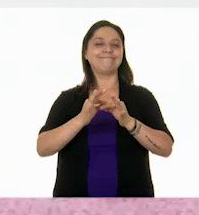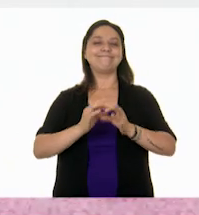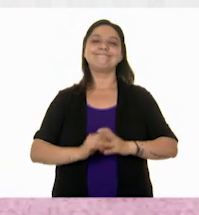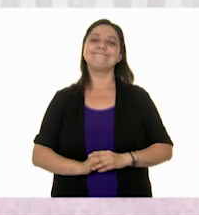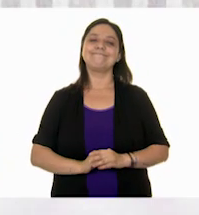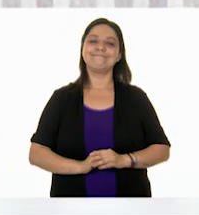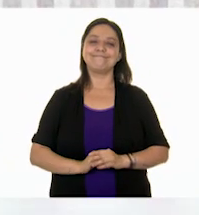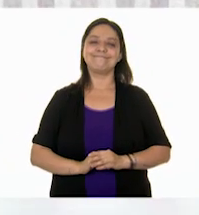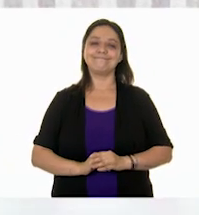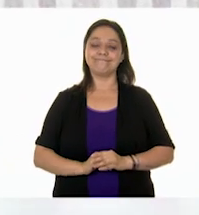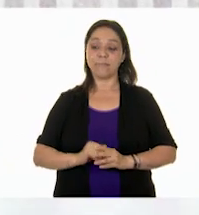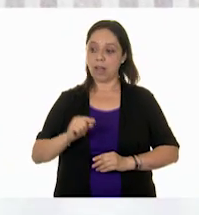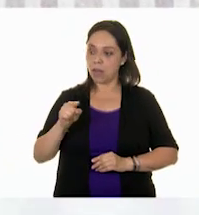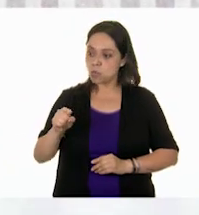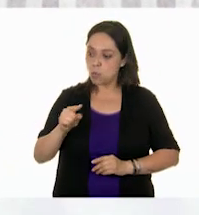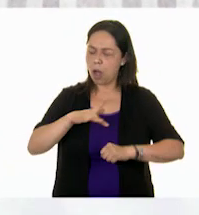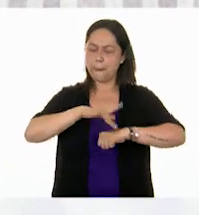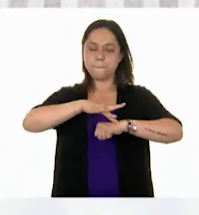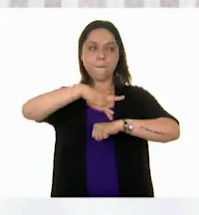tú